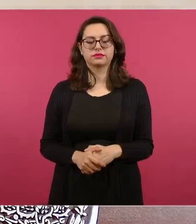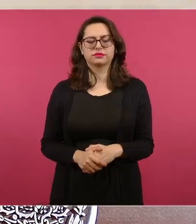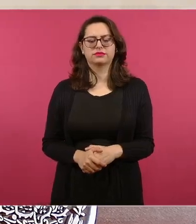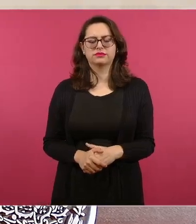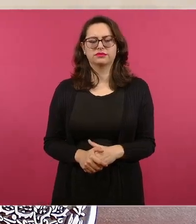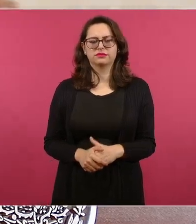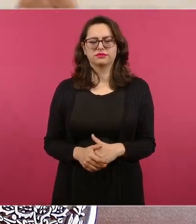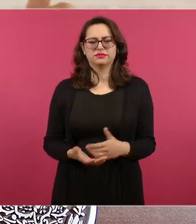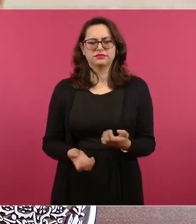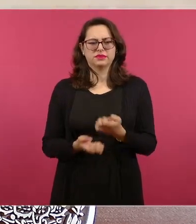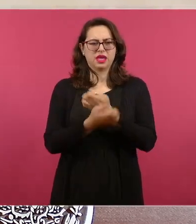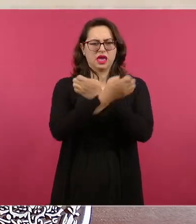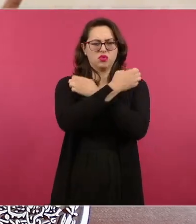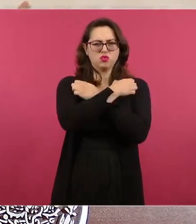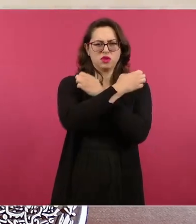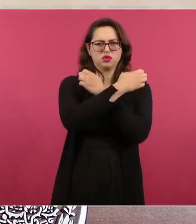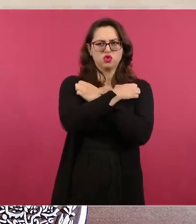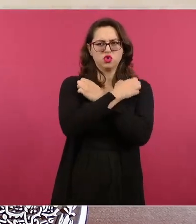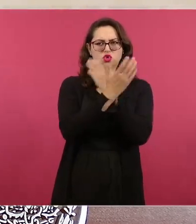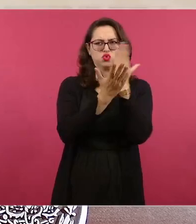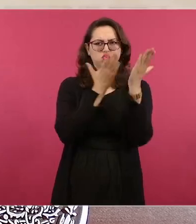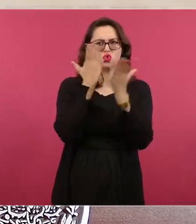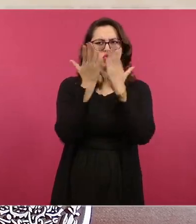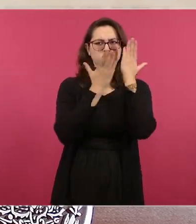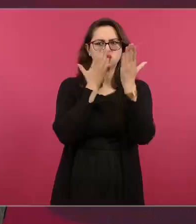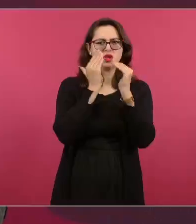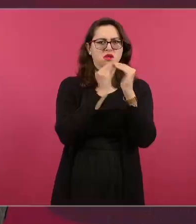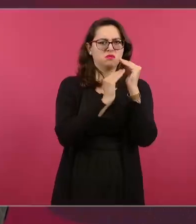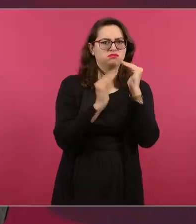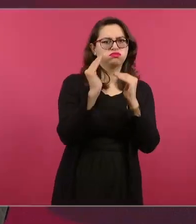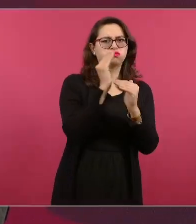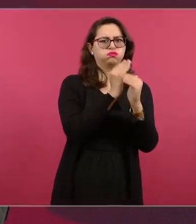educación fuese lo mismo que cultura.